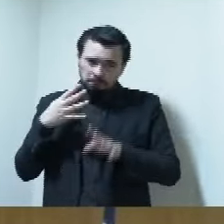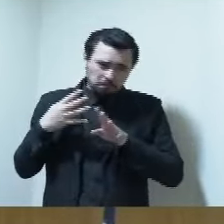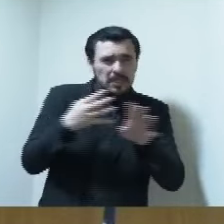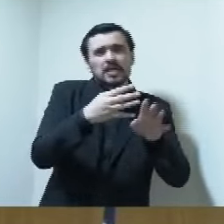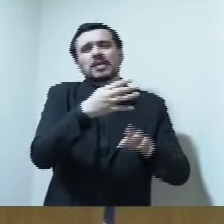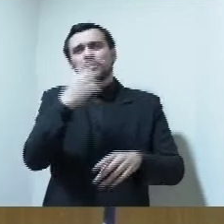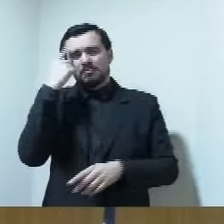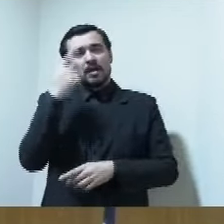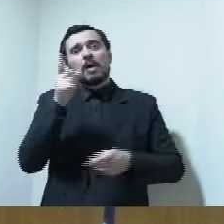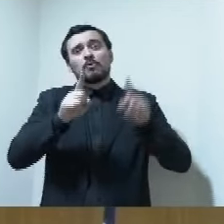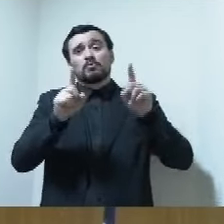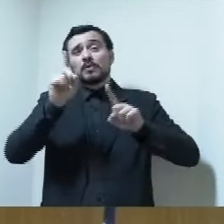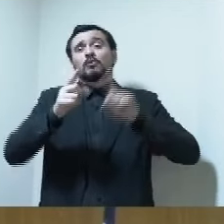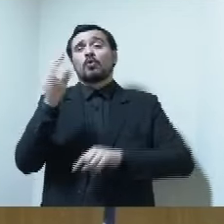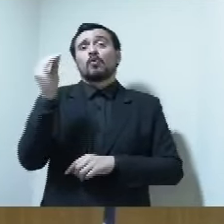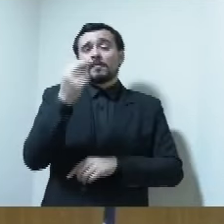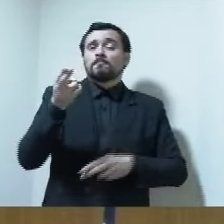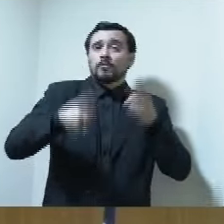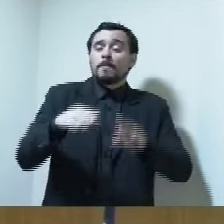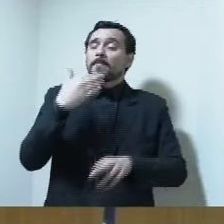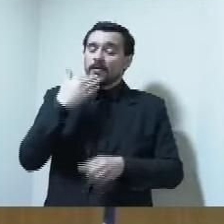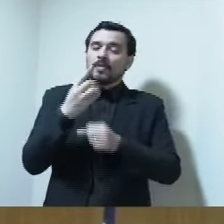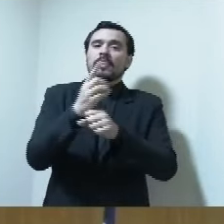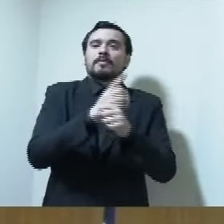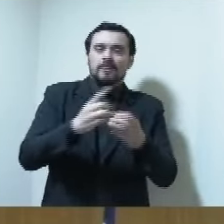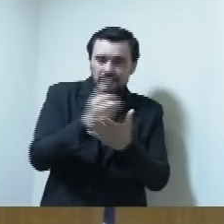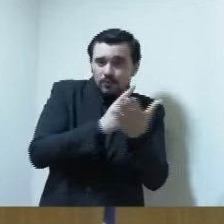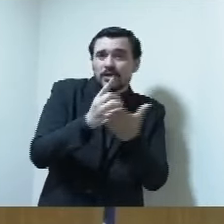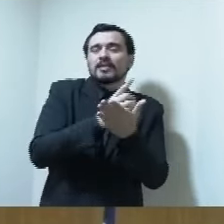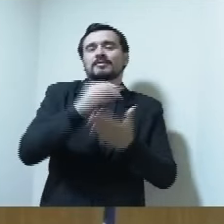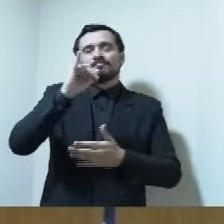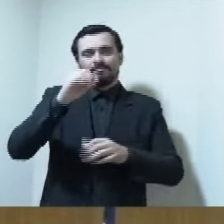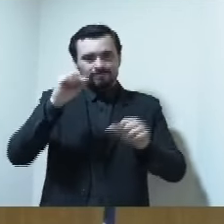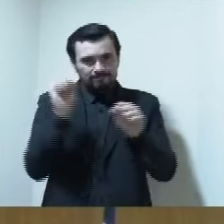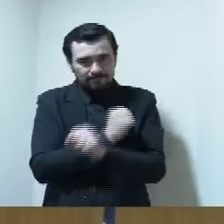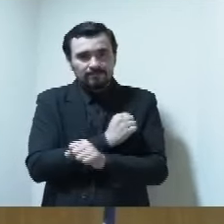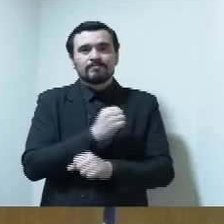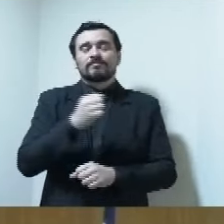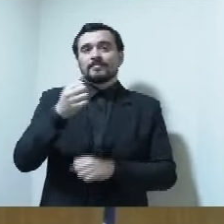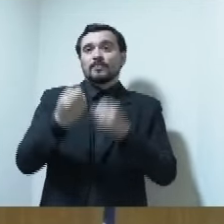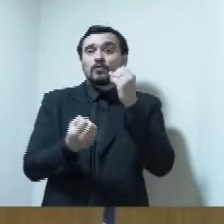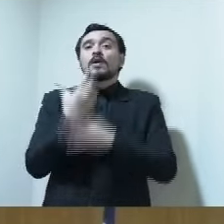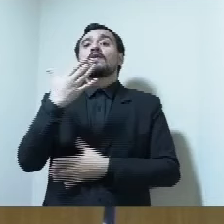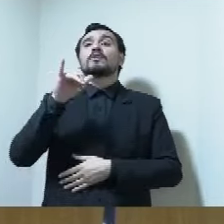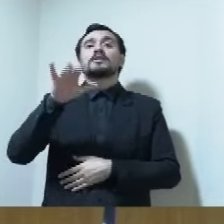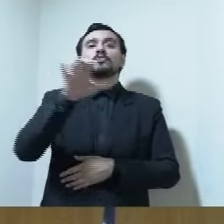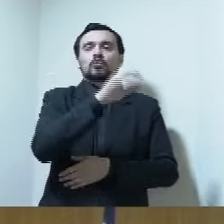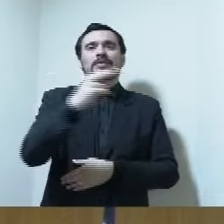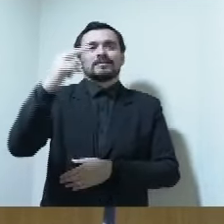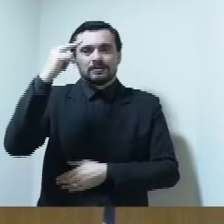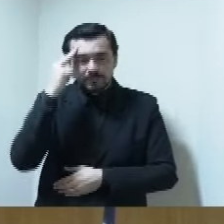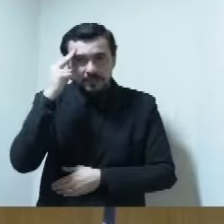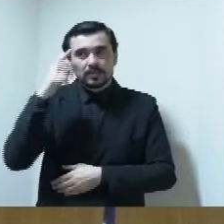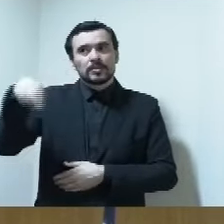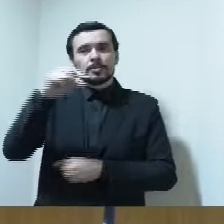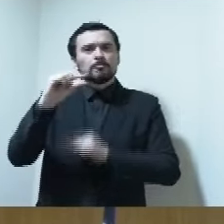valores republicanos. Pero la democracia finalmente logró imponerse. La construcción de la institucionalidad, de instituciones